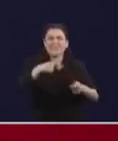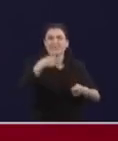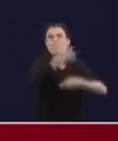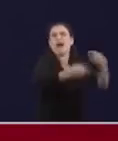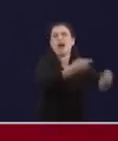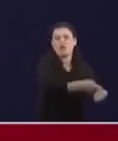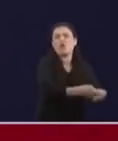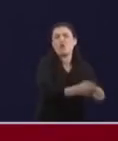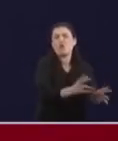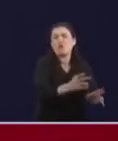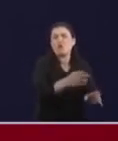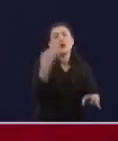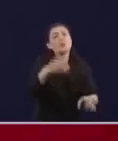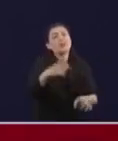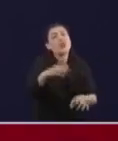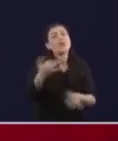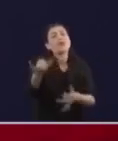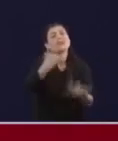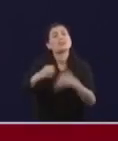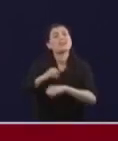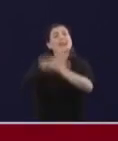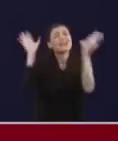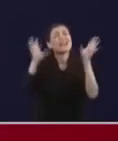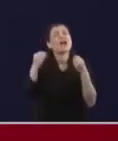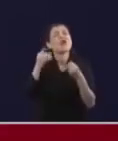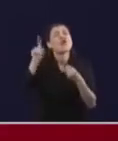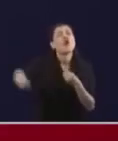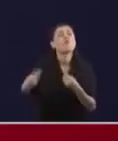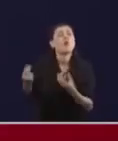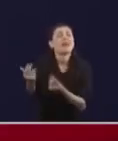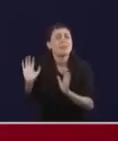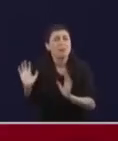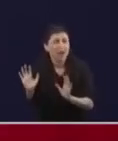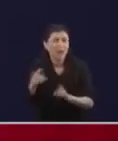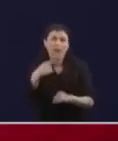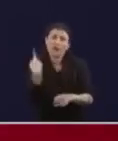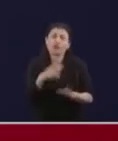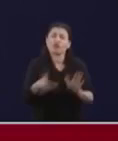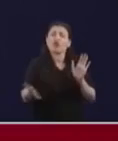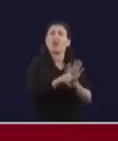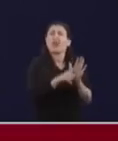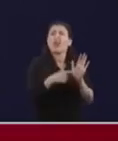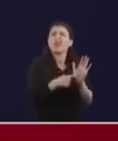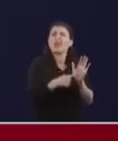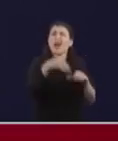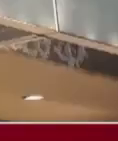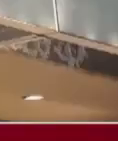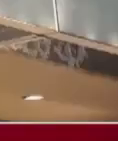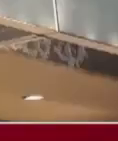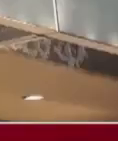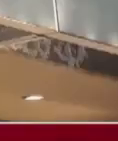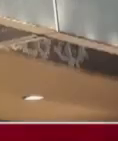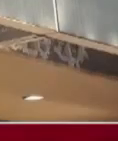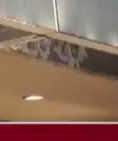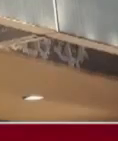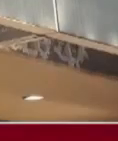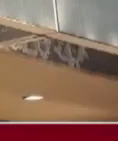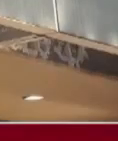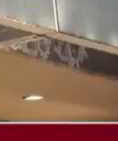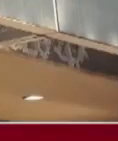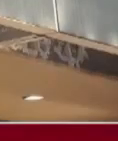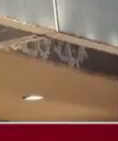jurada con su situación patrimonial. Nuevos requisitos, el gobierno dice que quiere un Estado más profesional, de mayor cantidad